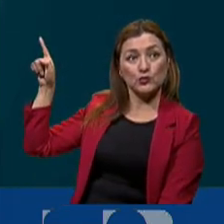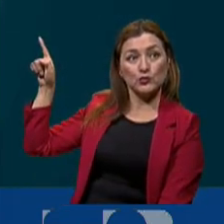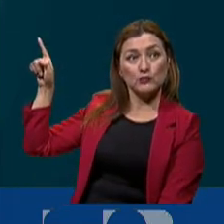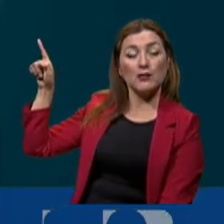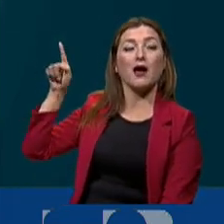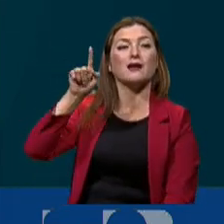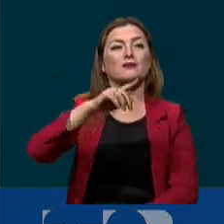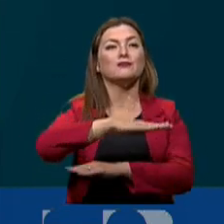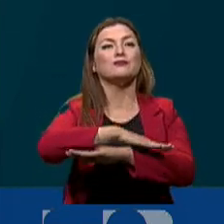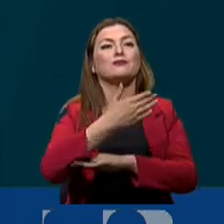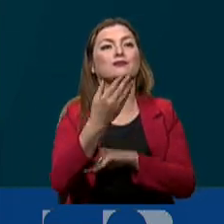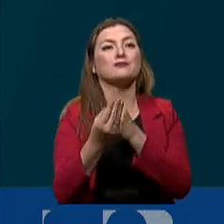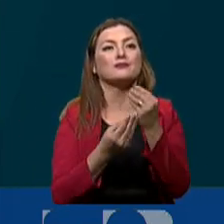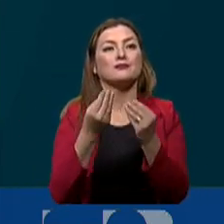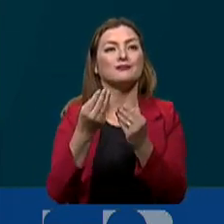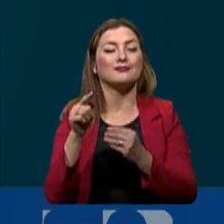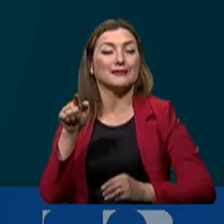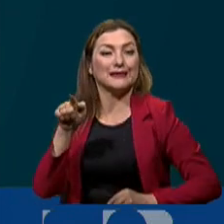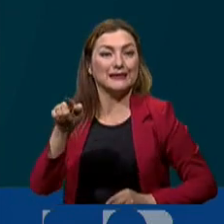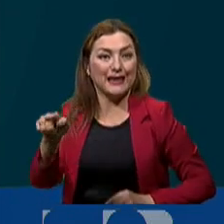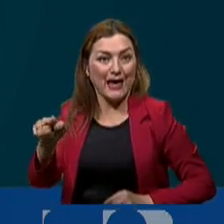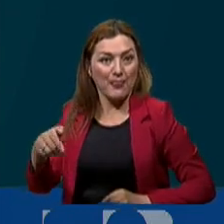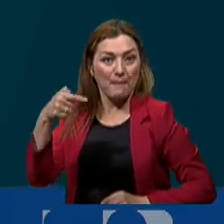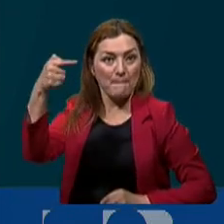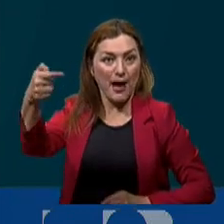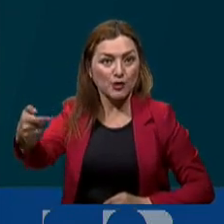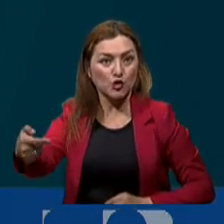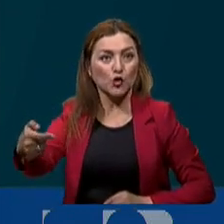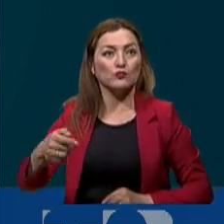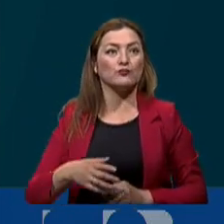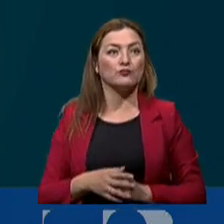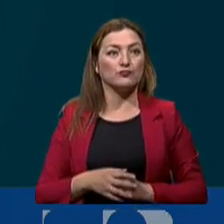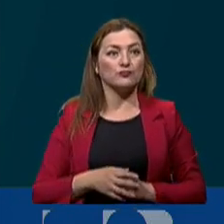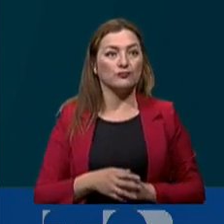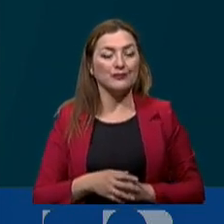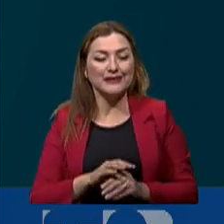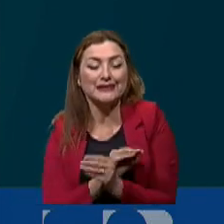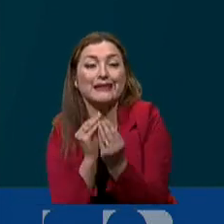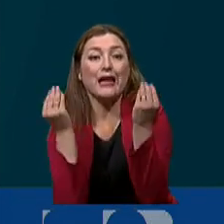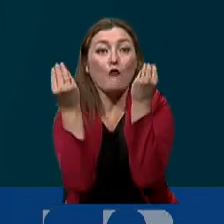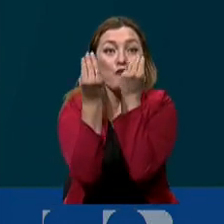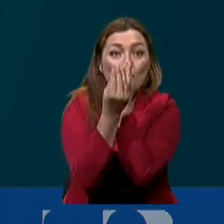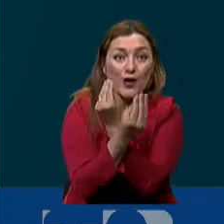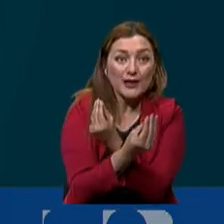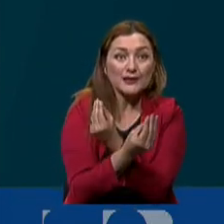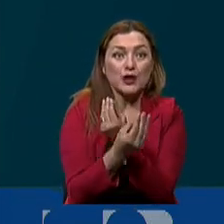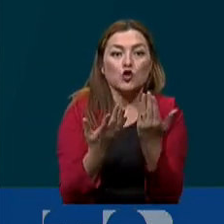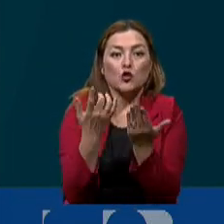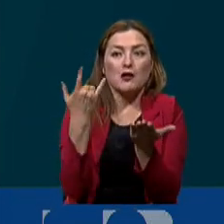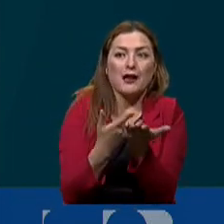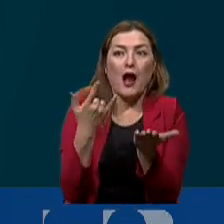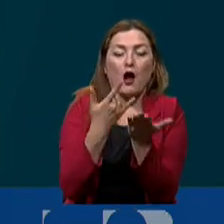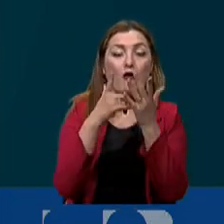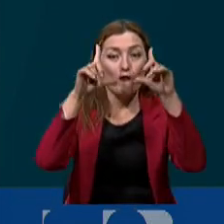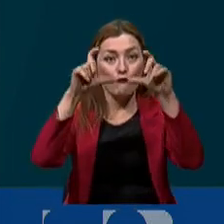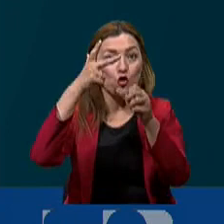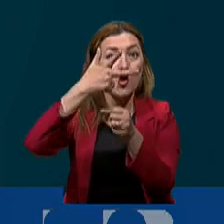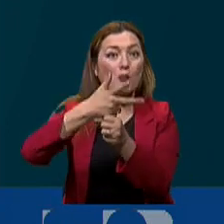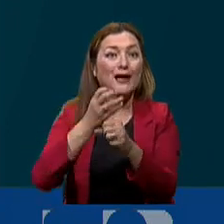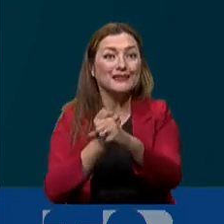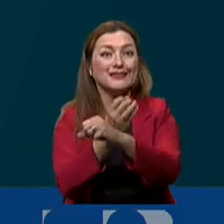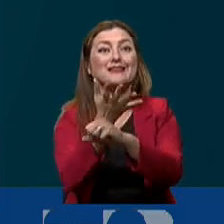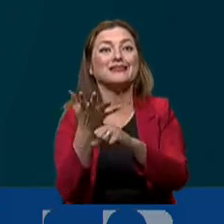takeout.google.com. Una vez en la página, debes hacer clic en Siguiente paso. Selecciona Transferir para elegir la ubicación donde deseas descargar tus fotos.